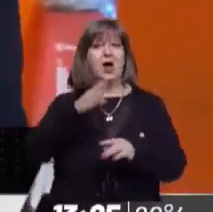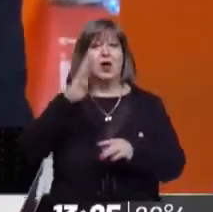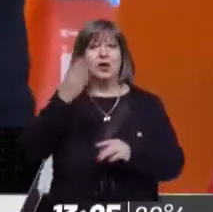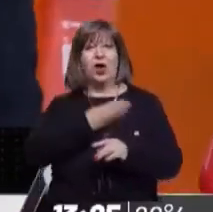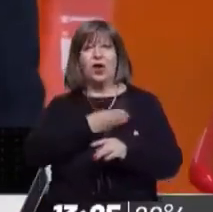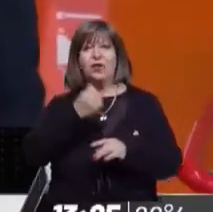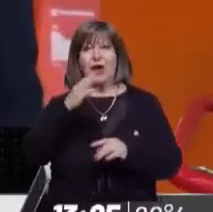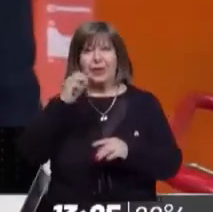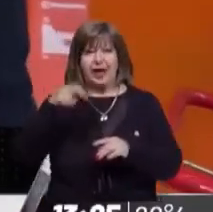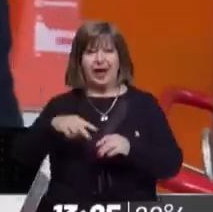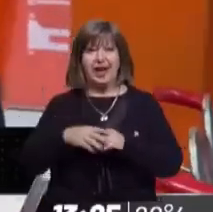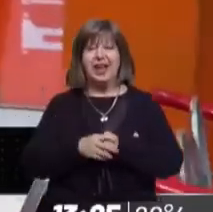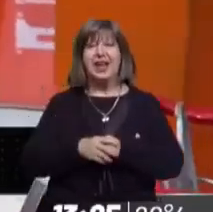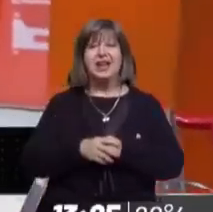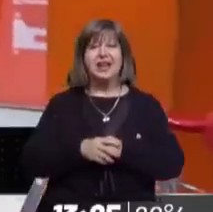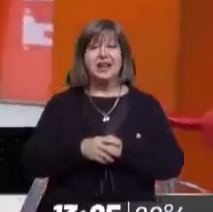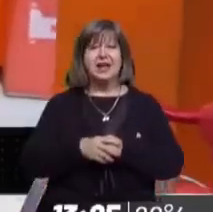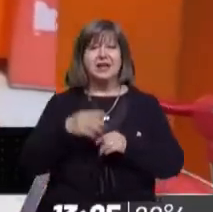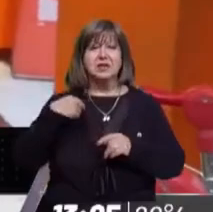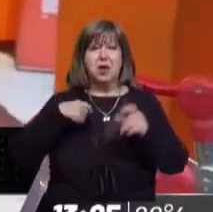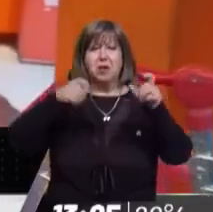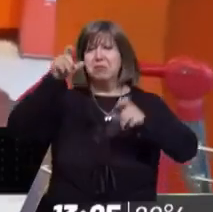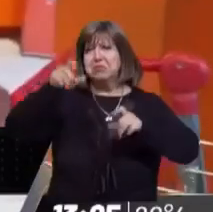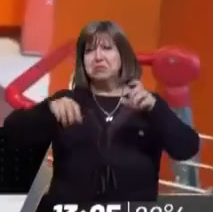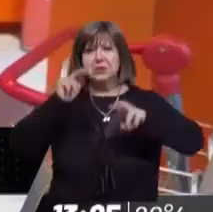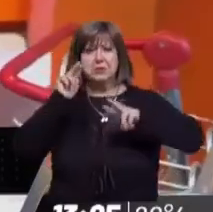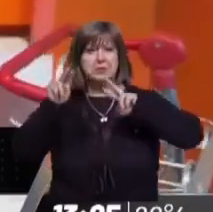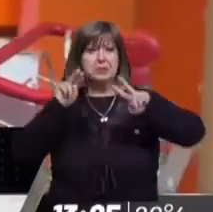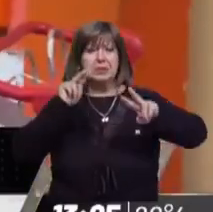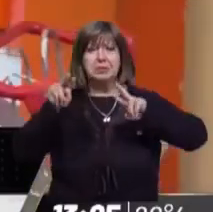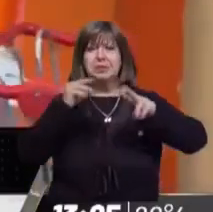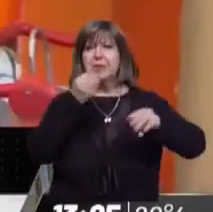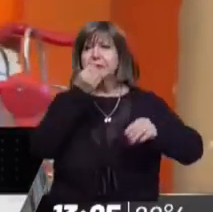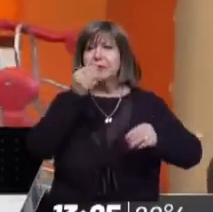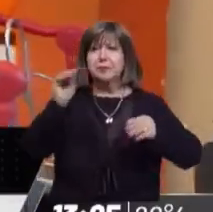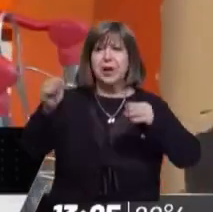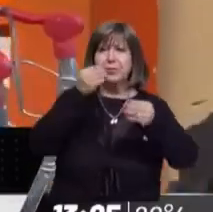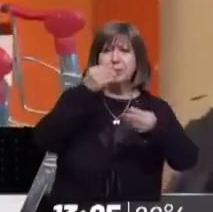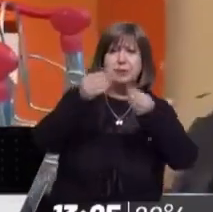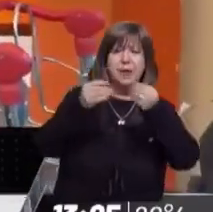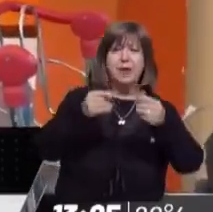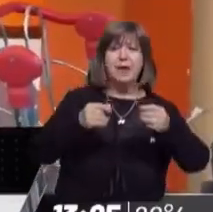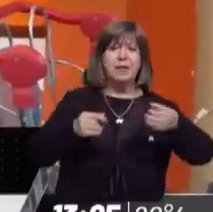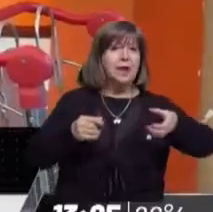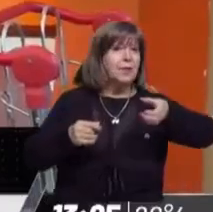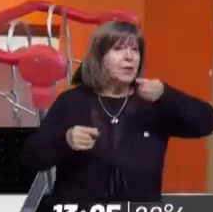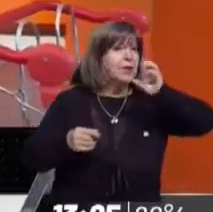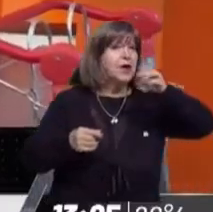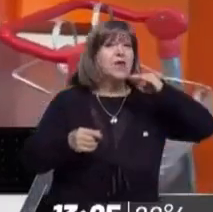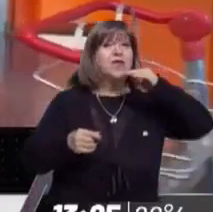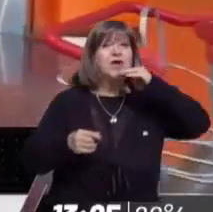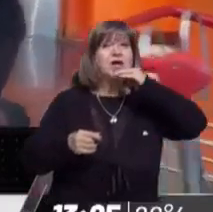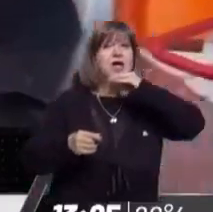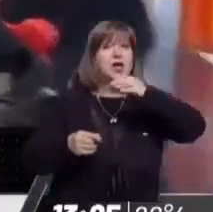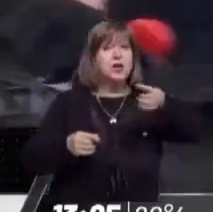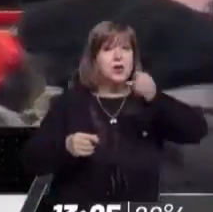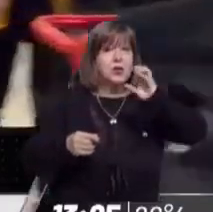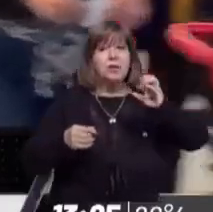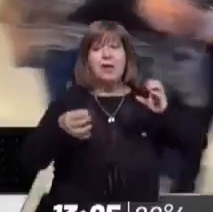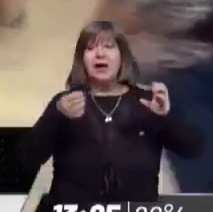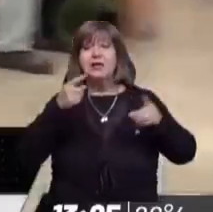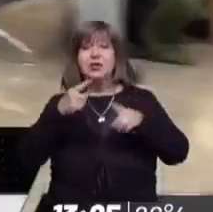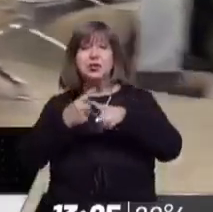querido. Veo gente de todo el mundo probando el chocolate y los vinos mendocinos. Esa es la idea de venir al aeropuerto,